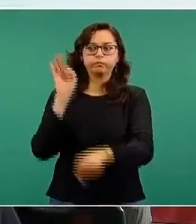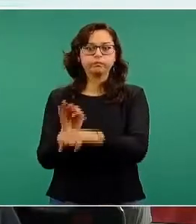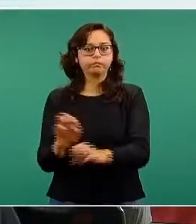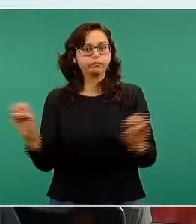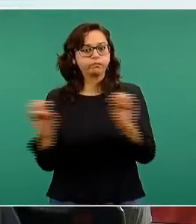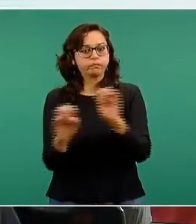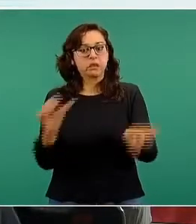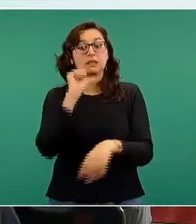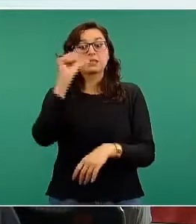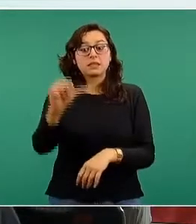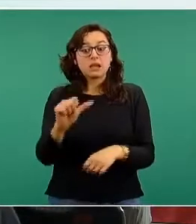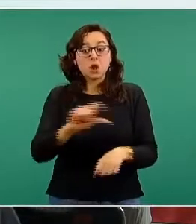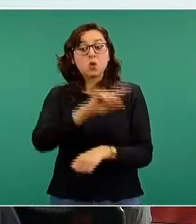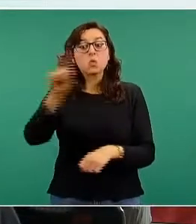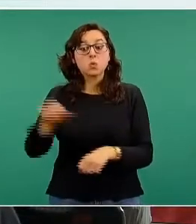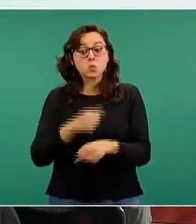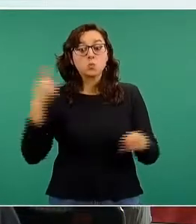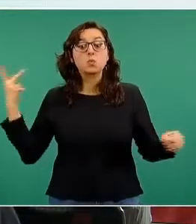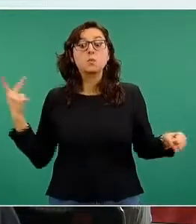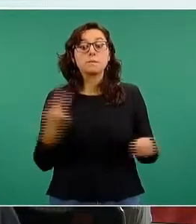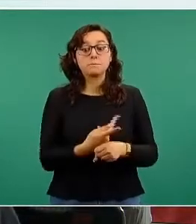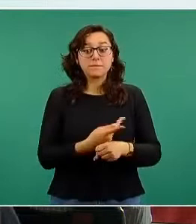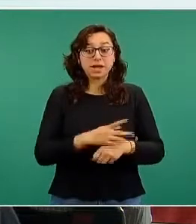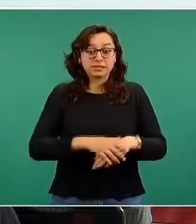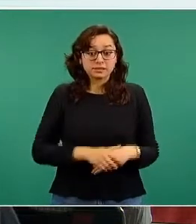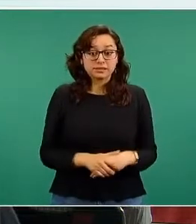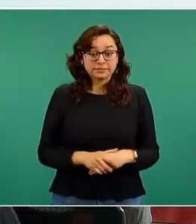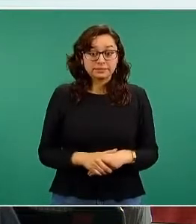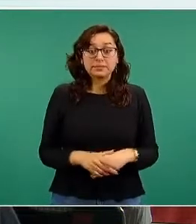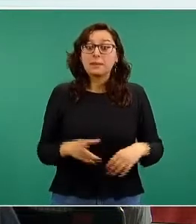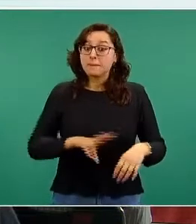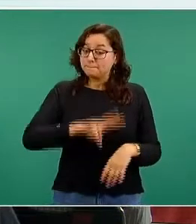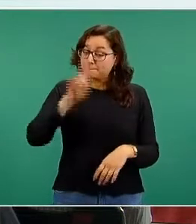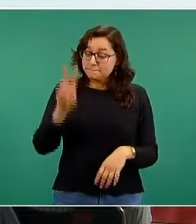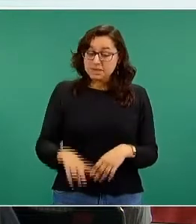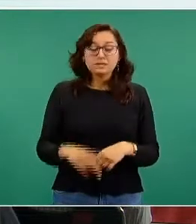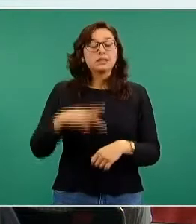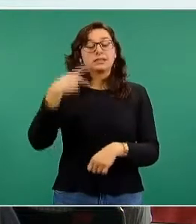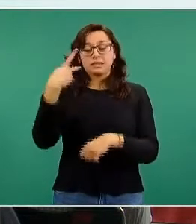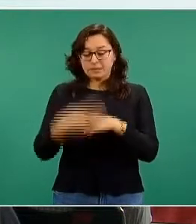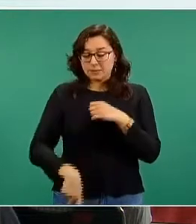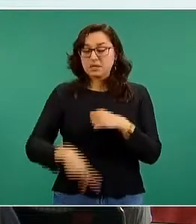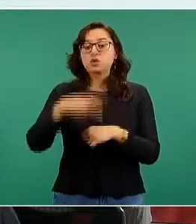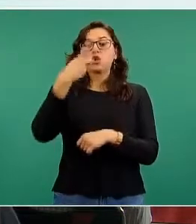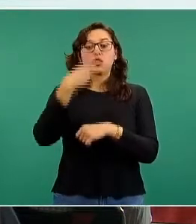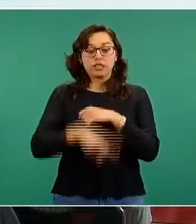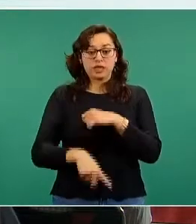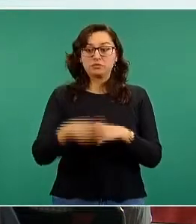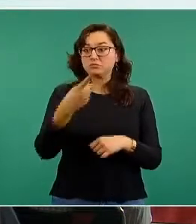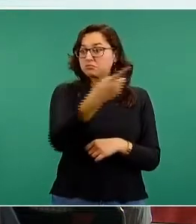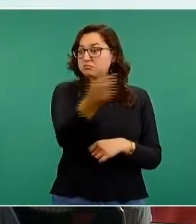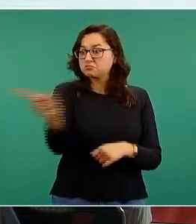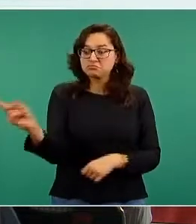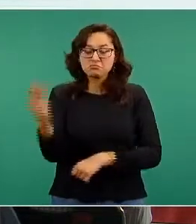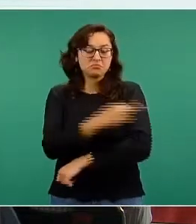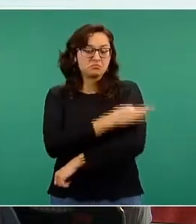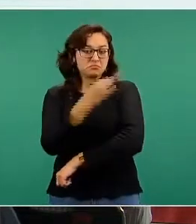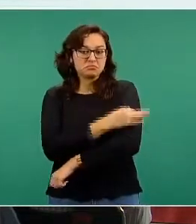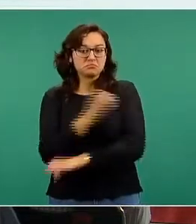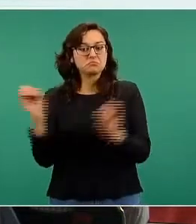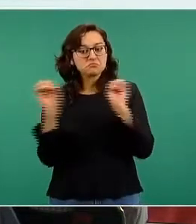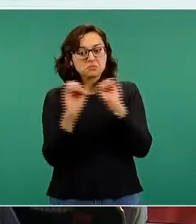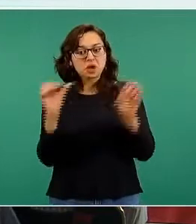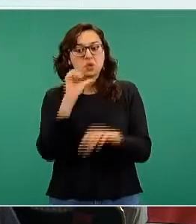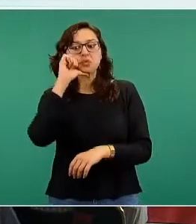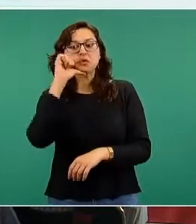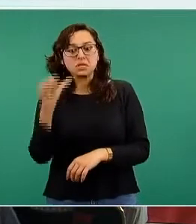La consecuencia, desde luego, es muy nefasta, muy dañina para quienes no tienen acceso a la vacuna,